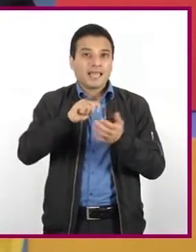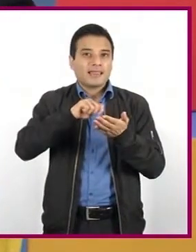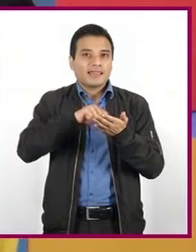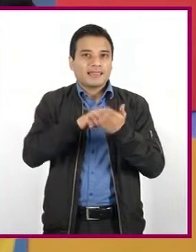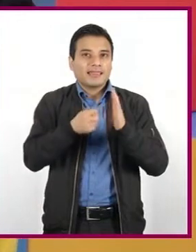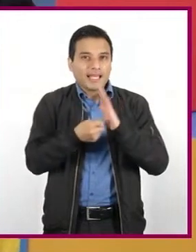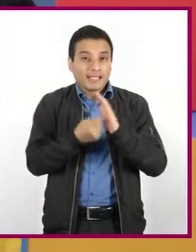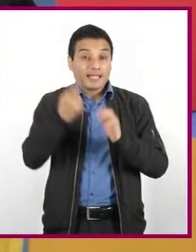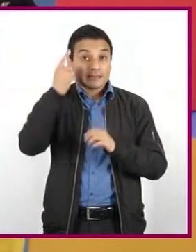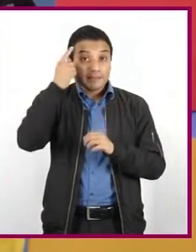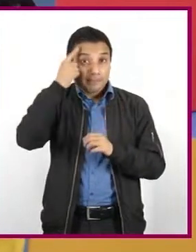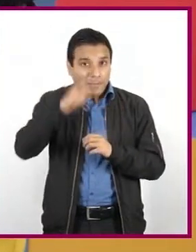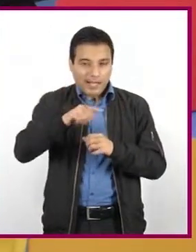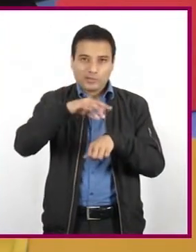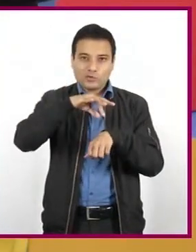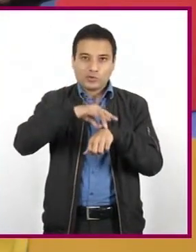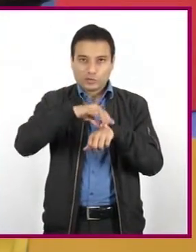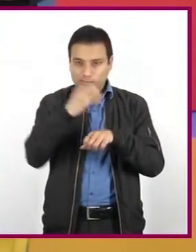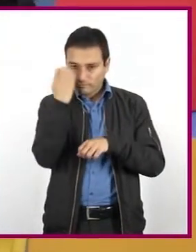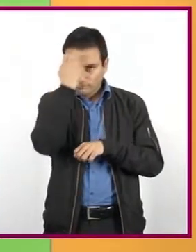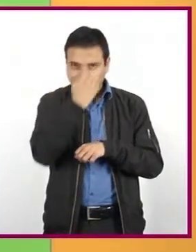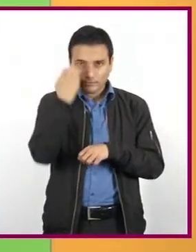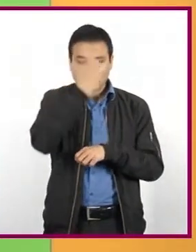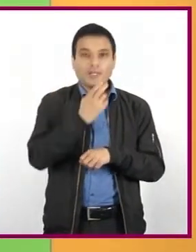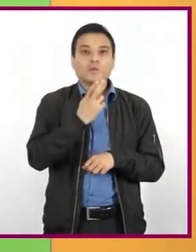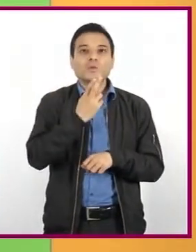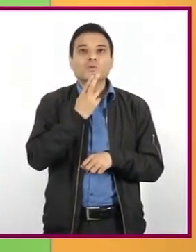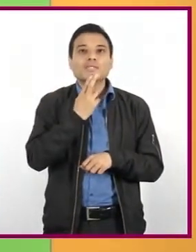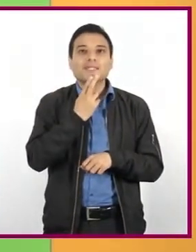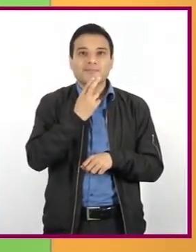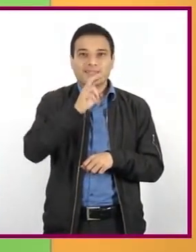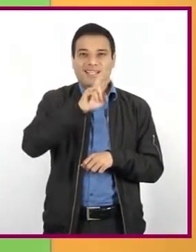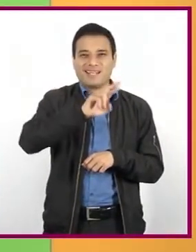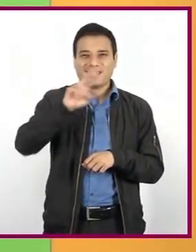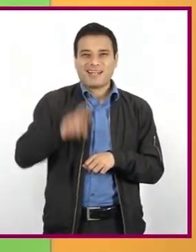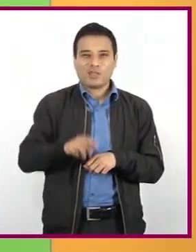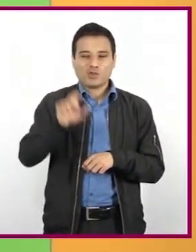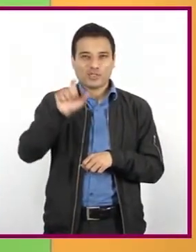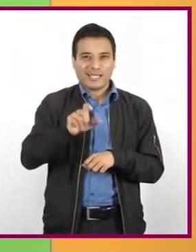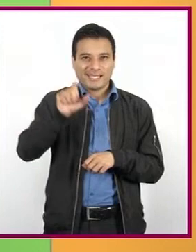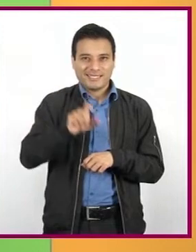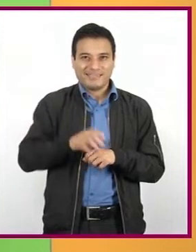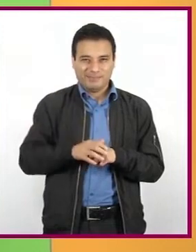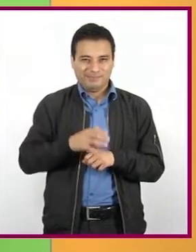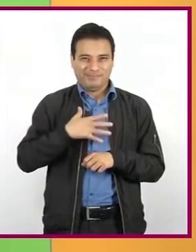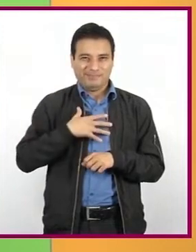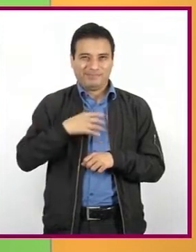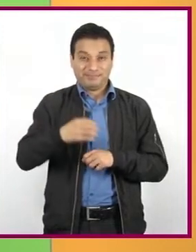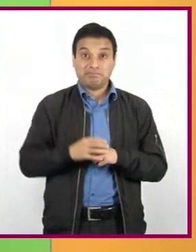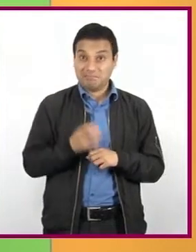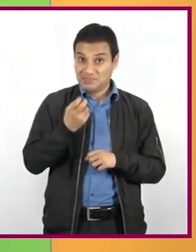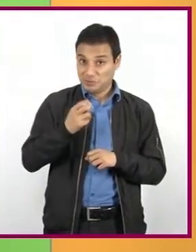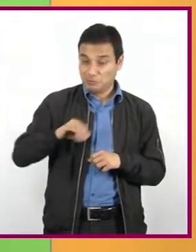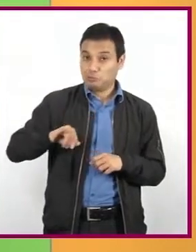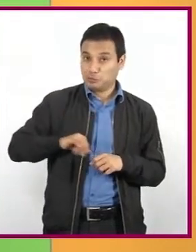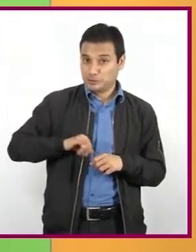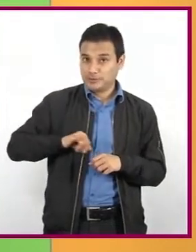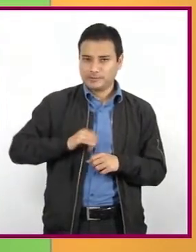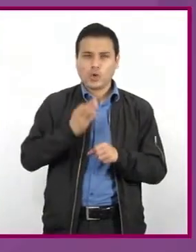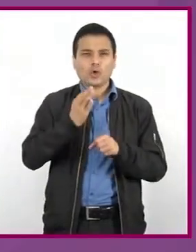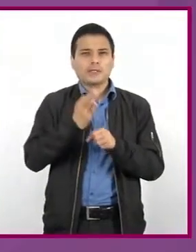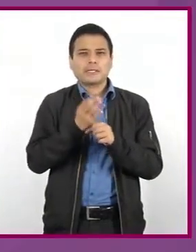diagnóstico médico basada en el uso de rayos X. Maestra, creo que es un tema muy interesante. El propósito de esta